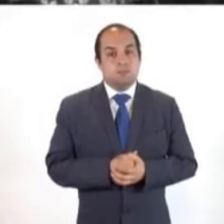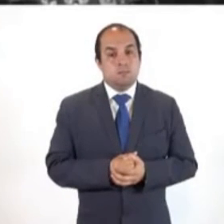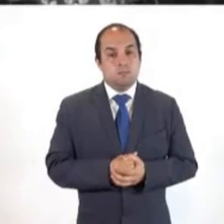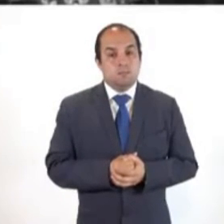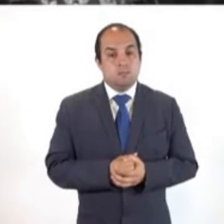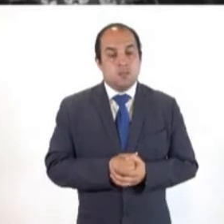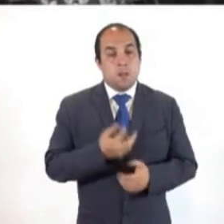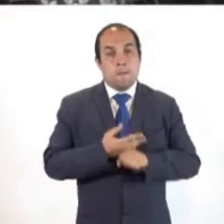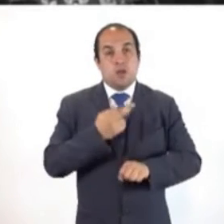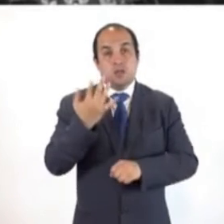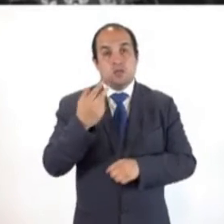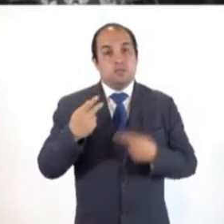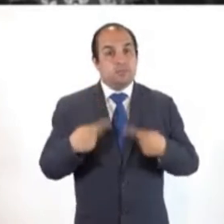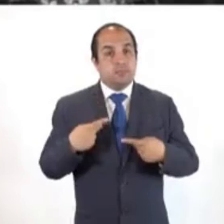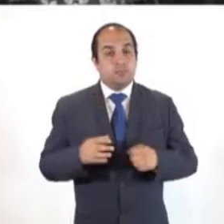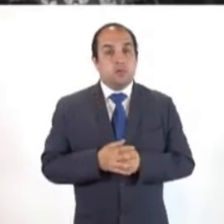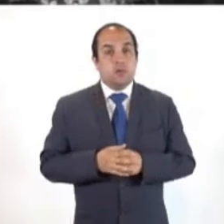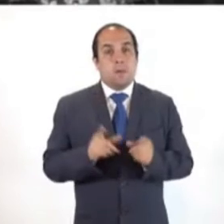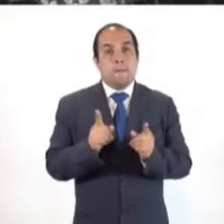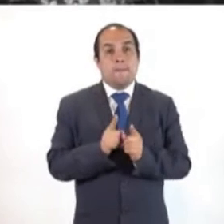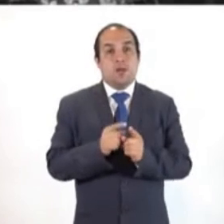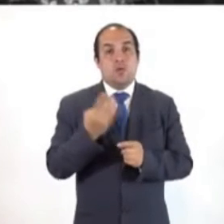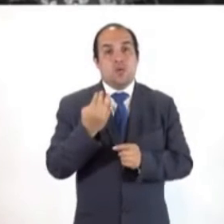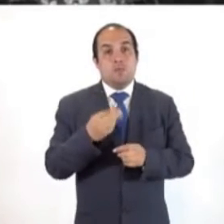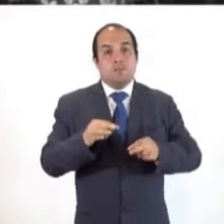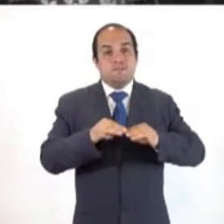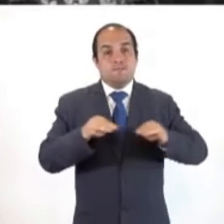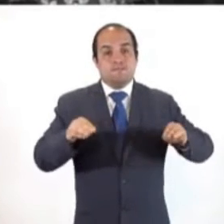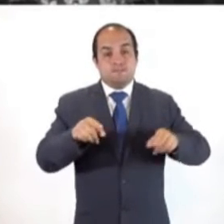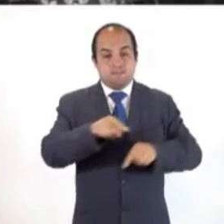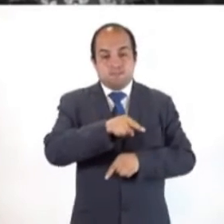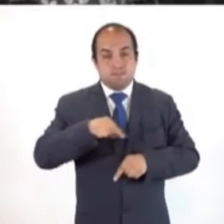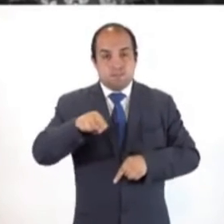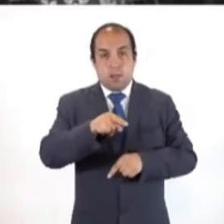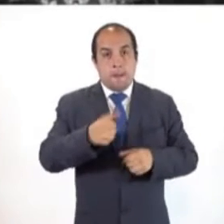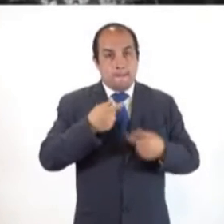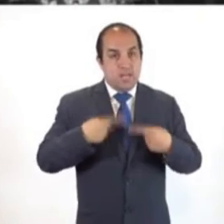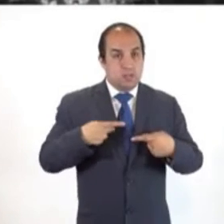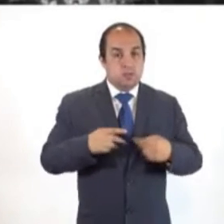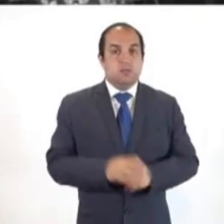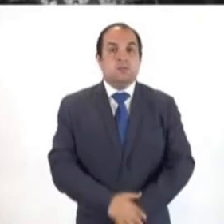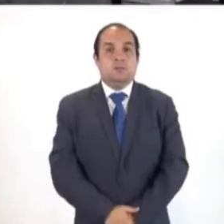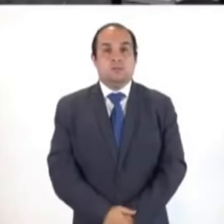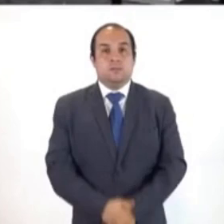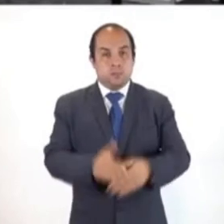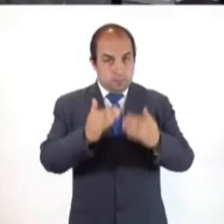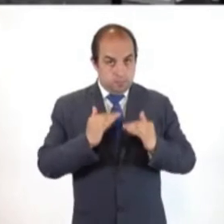es un máximo de 50 personas y un mínimo de 9 metros cuadrados por persona. Siguiente, por favor.